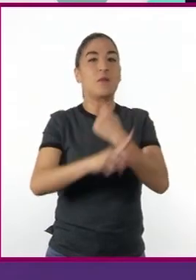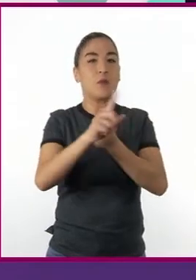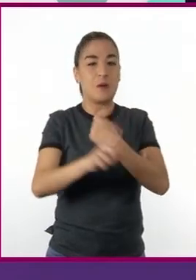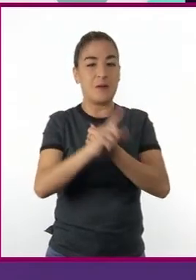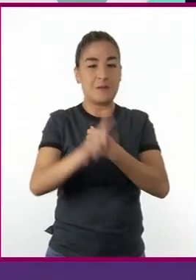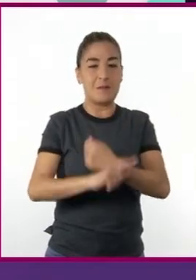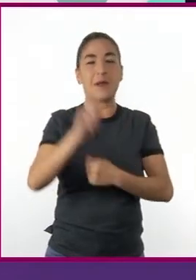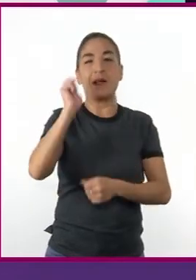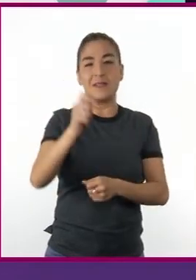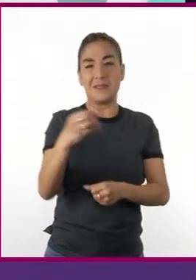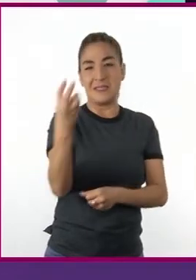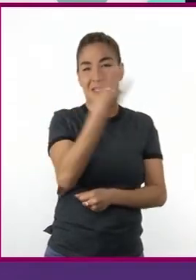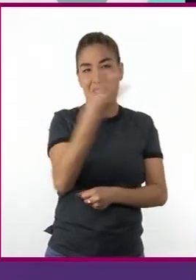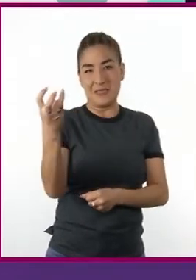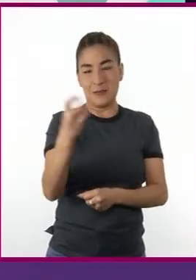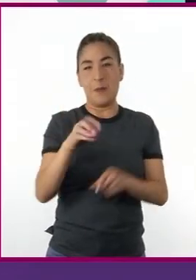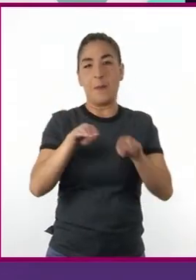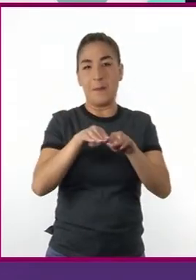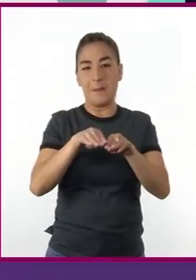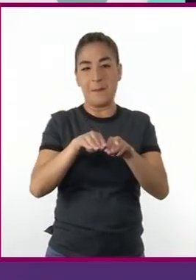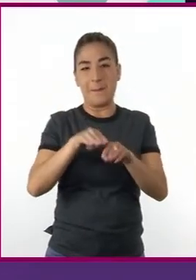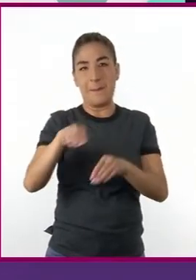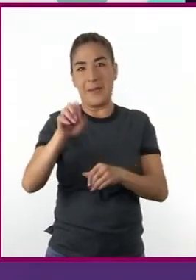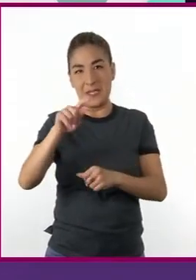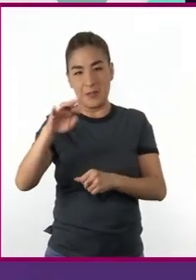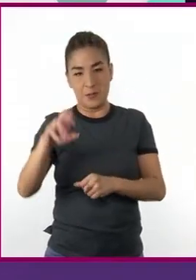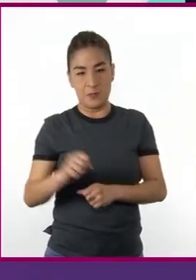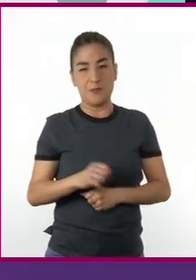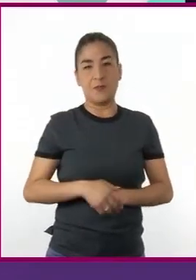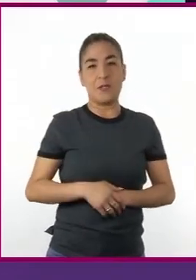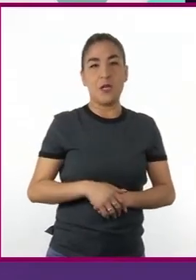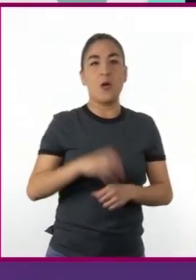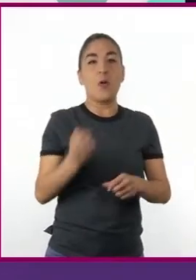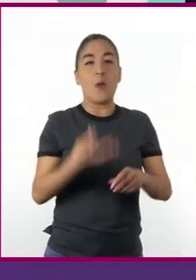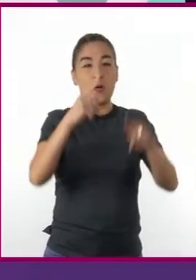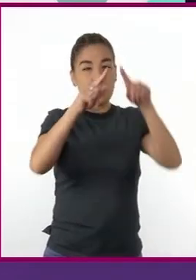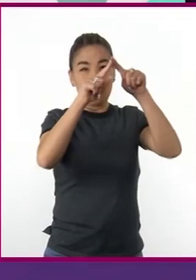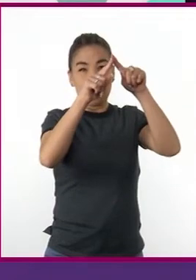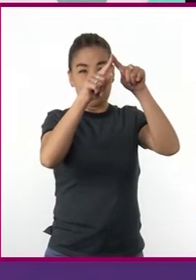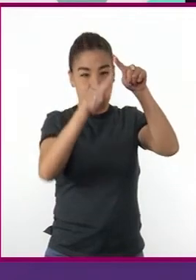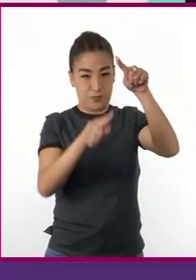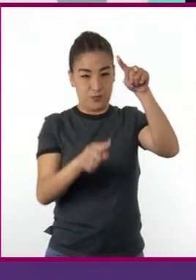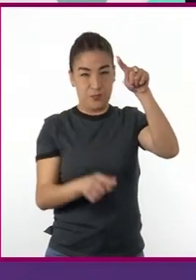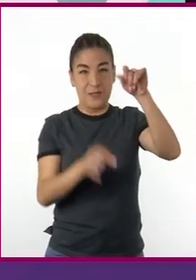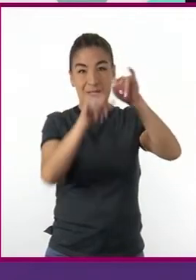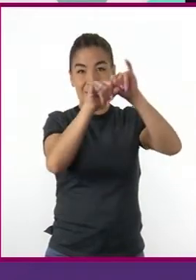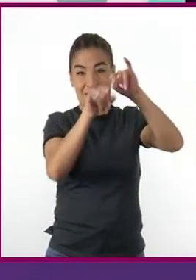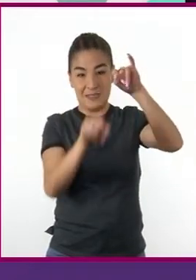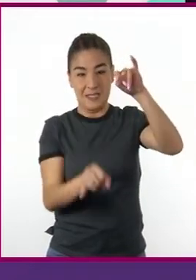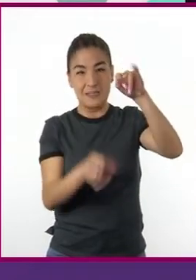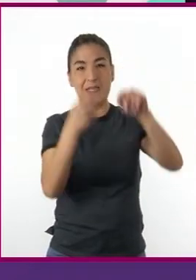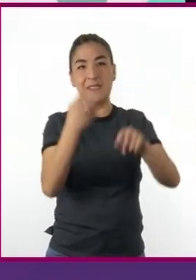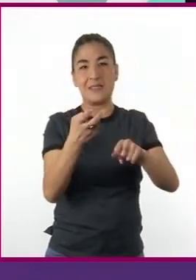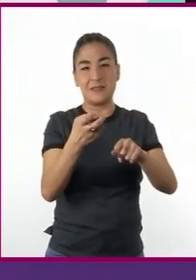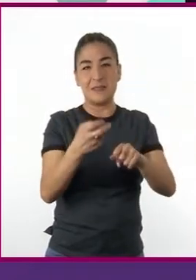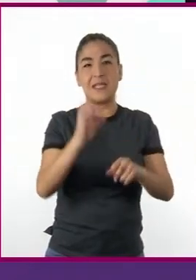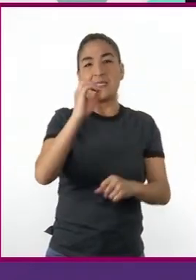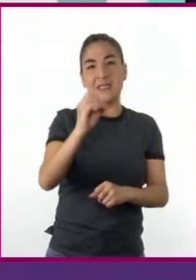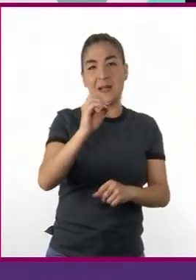de 300 metros. La distancia que ha recorrido a los 0 segundos es 0